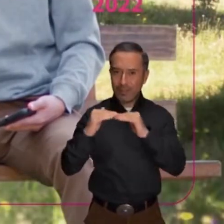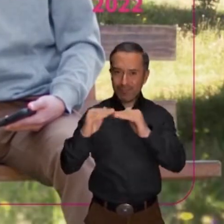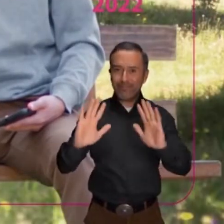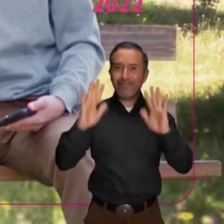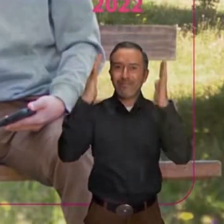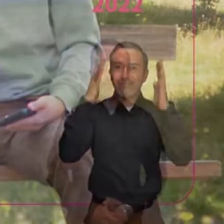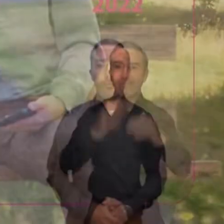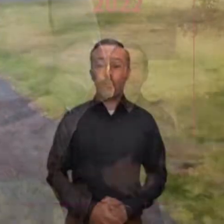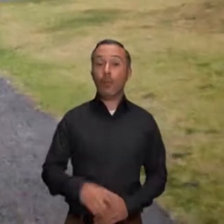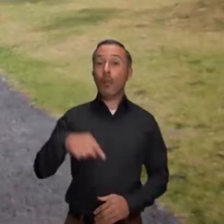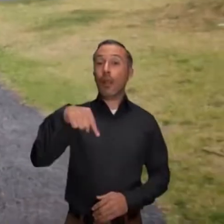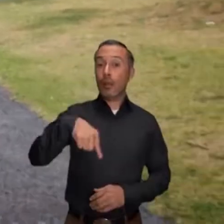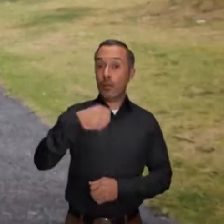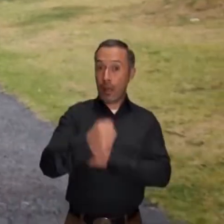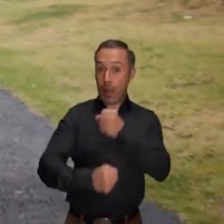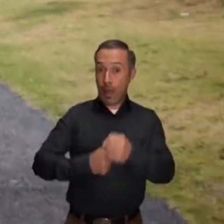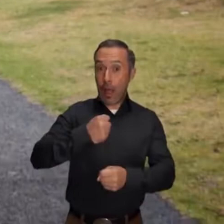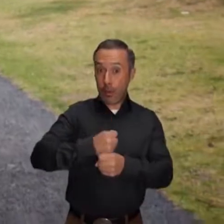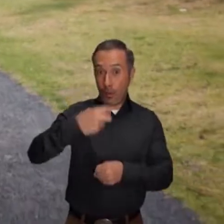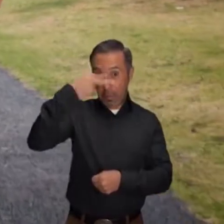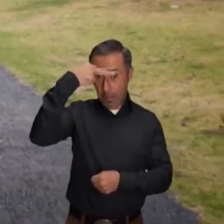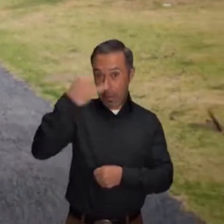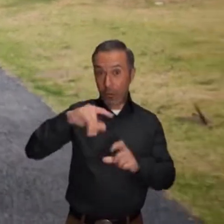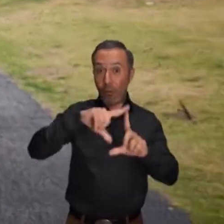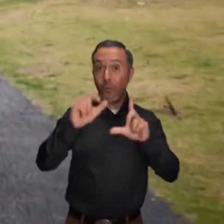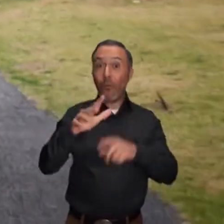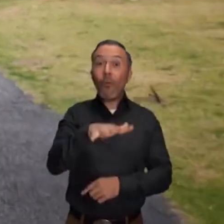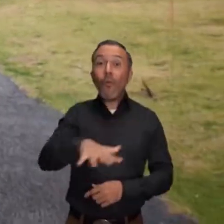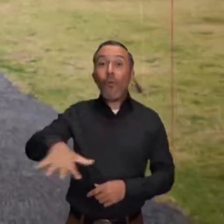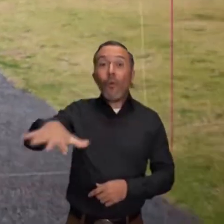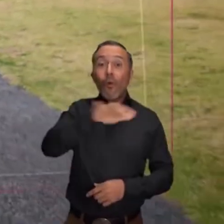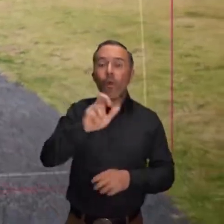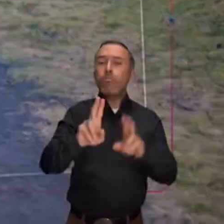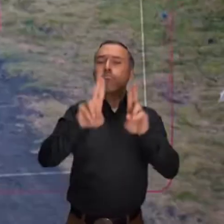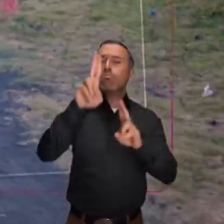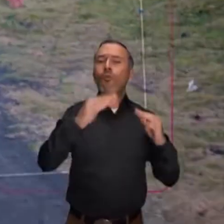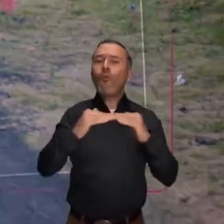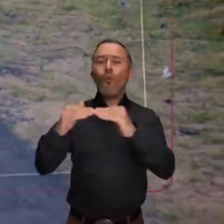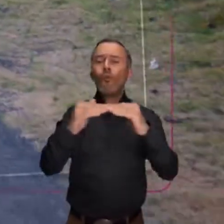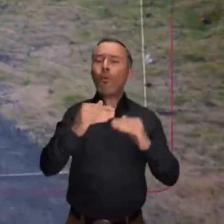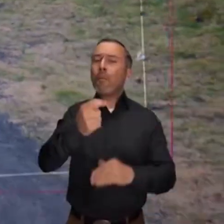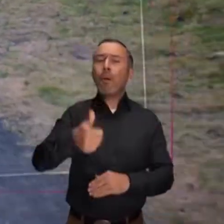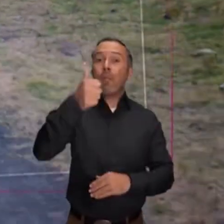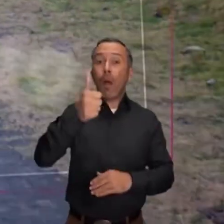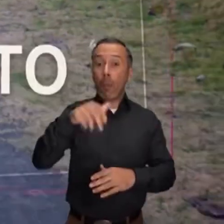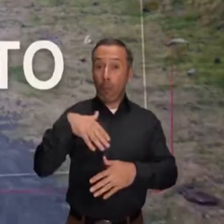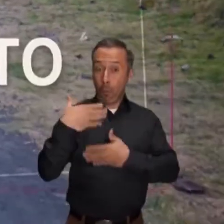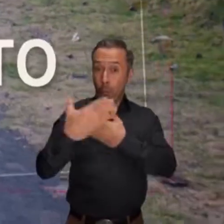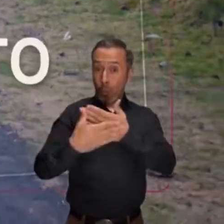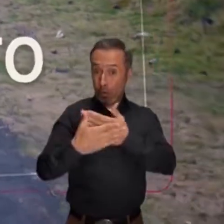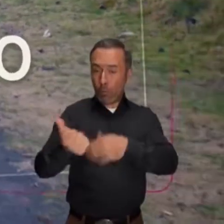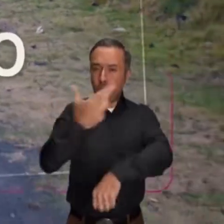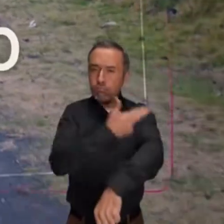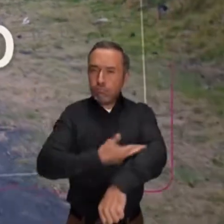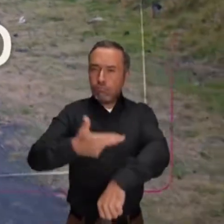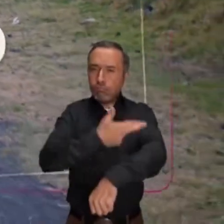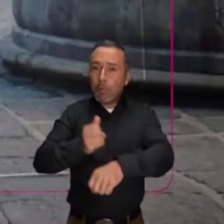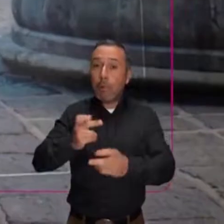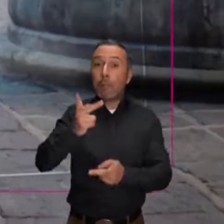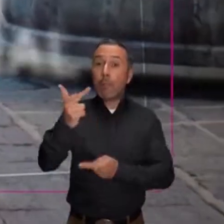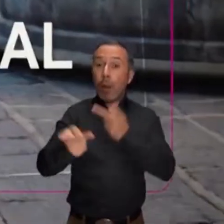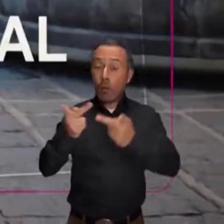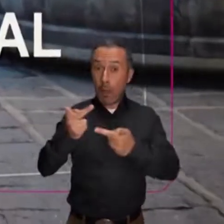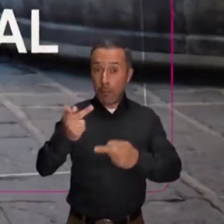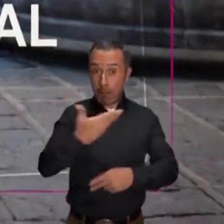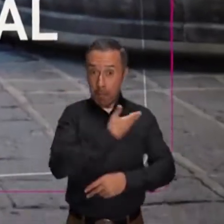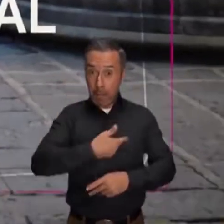promocionar es lo del sector educativo, el sector salud y algunas contingencias que se presentaran. Eso es lo